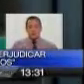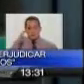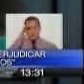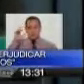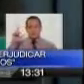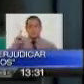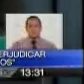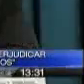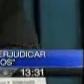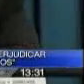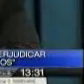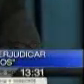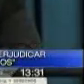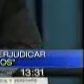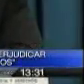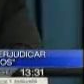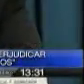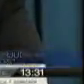de Huántar.